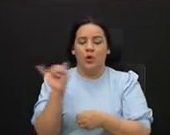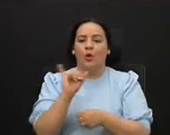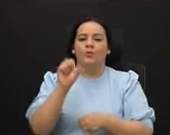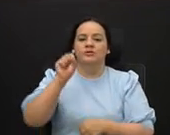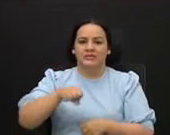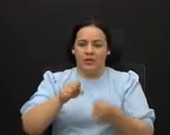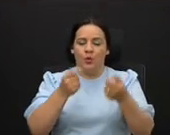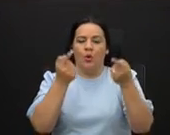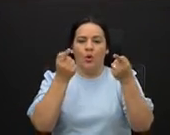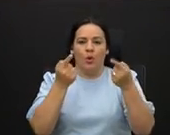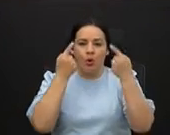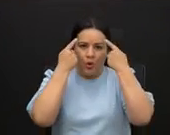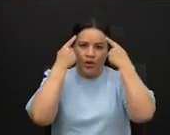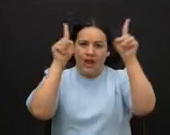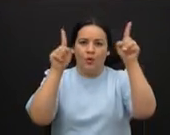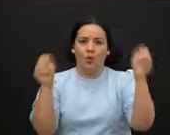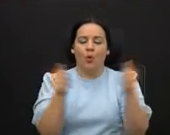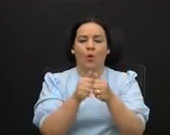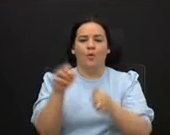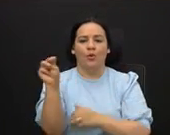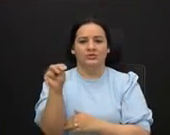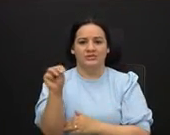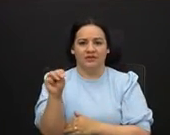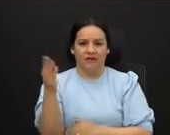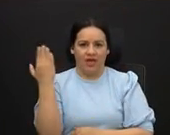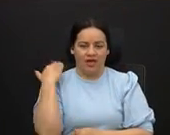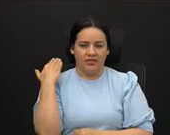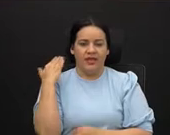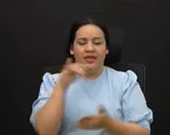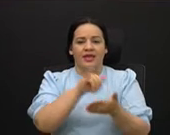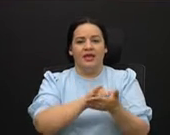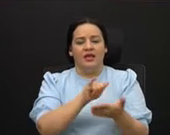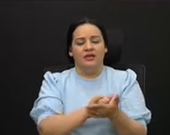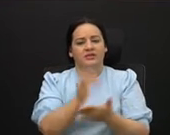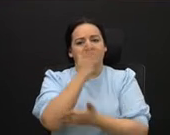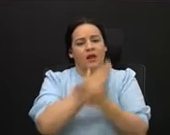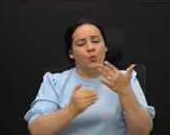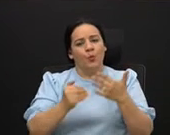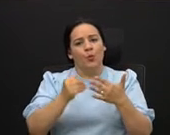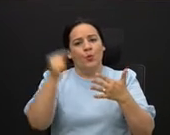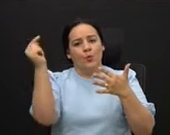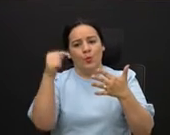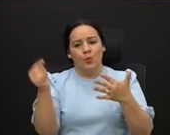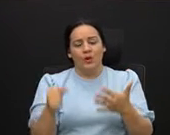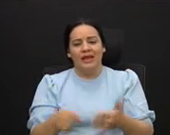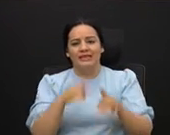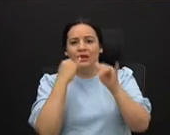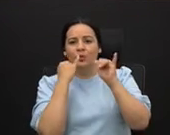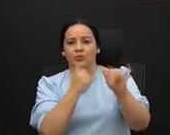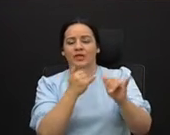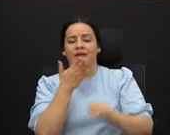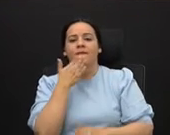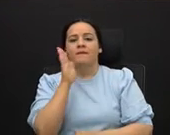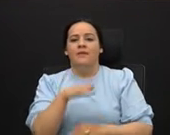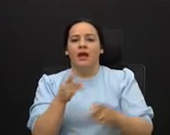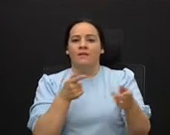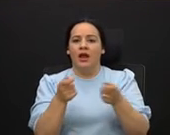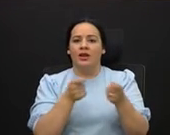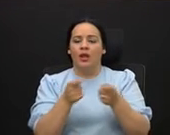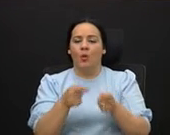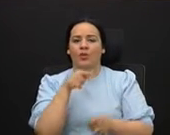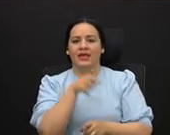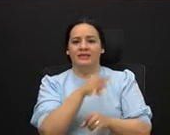lograron con doña Montserrat. Son estas algunas de las denuncias de mal manejo de la